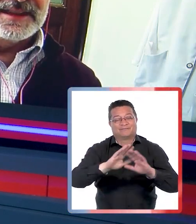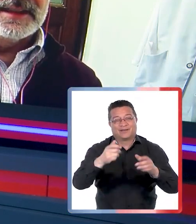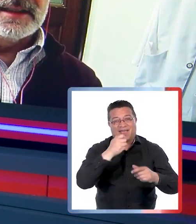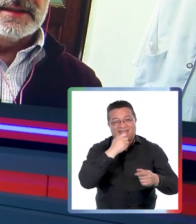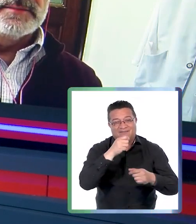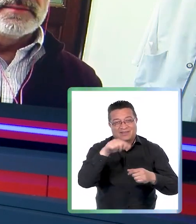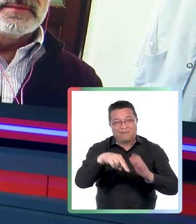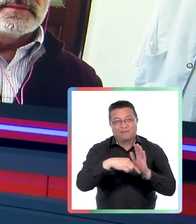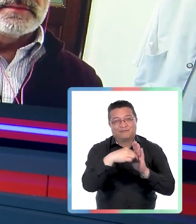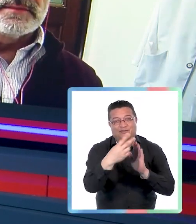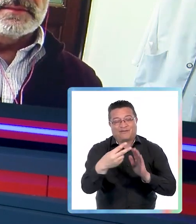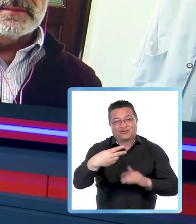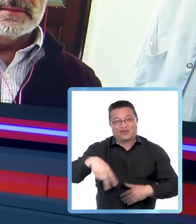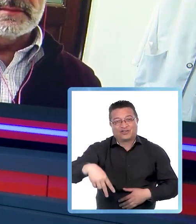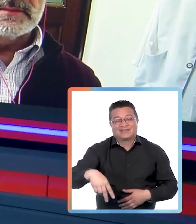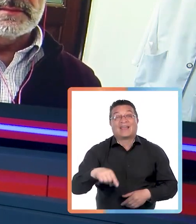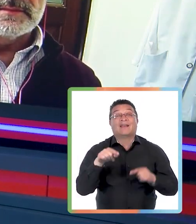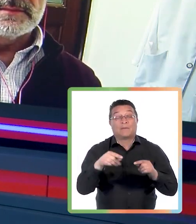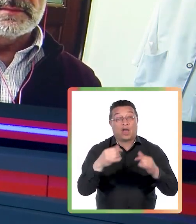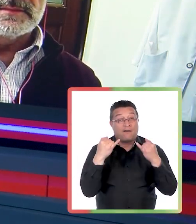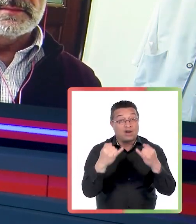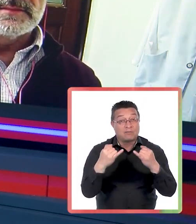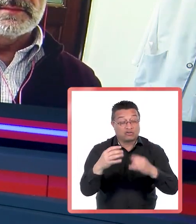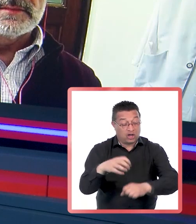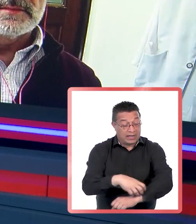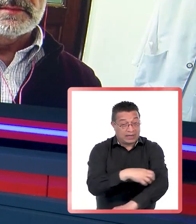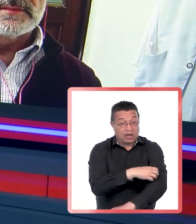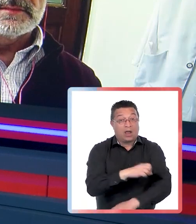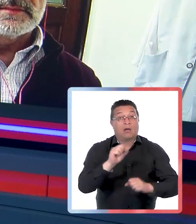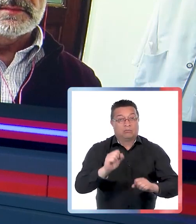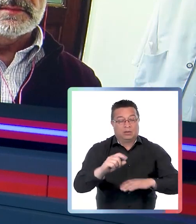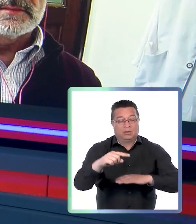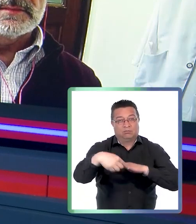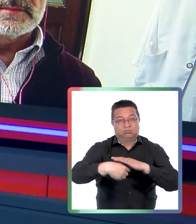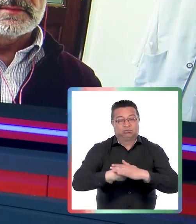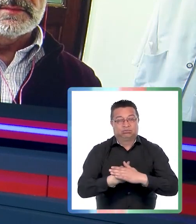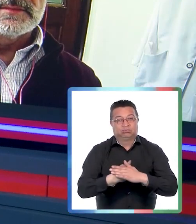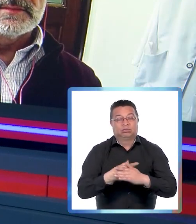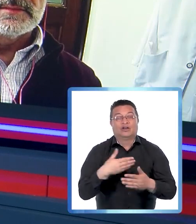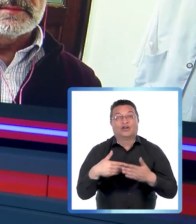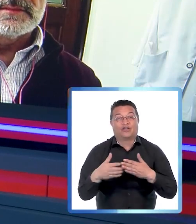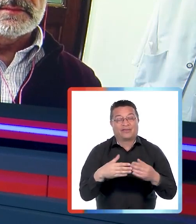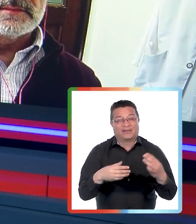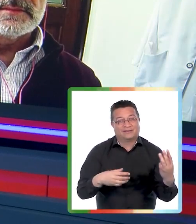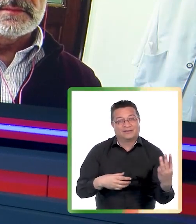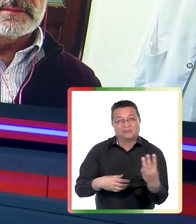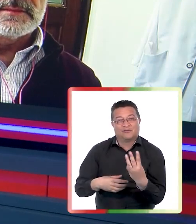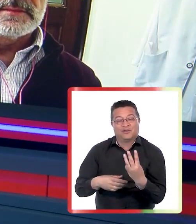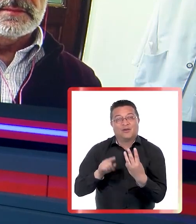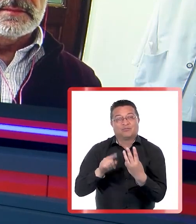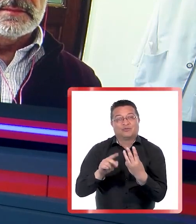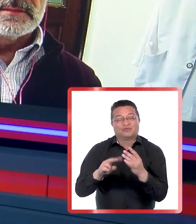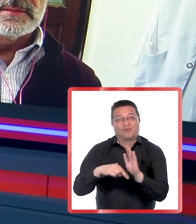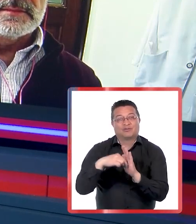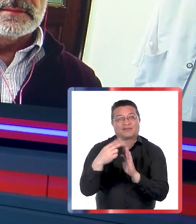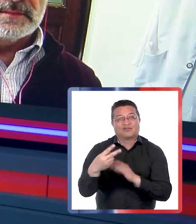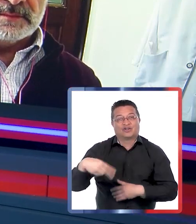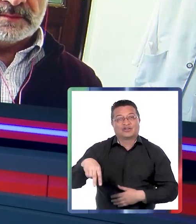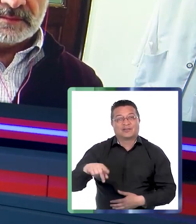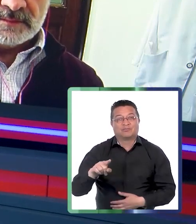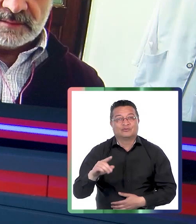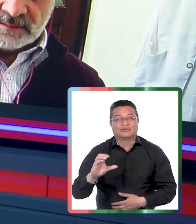día domingo aquí en Portavoz Noticias. Recuerden que la información de las regiones la pueden encontrar en nuestra página web